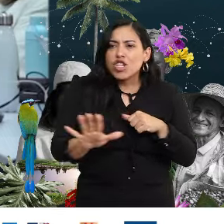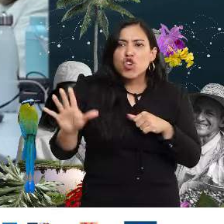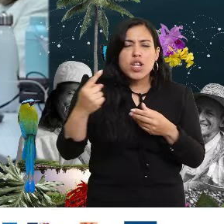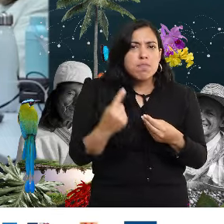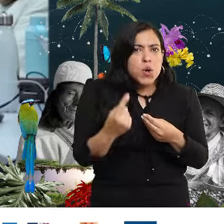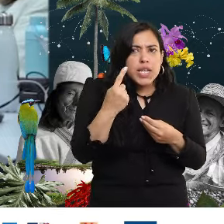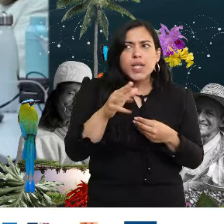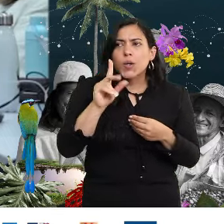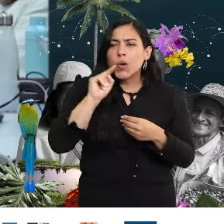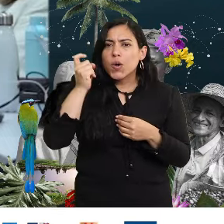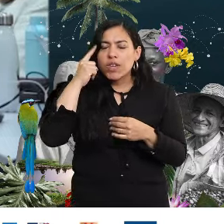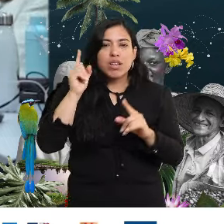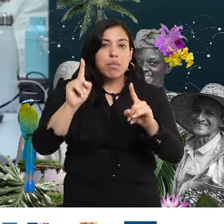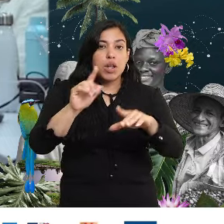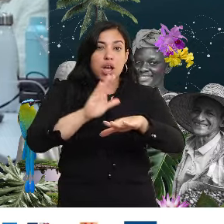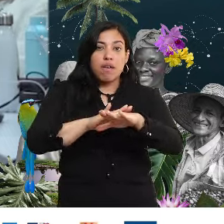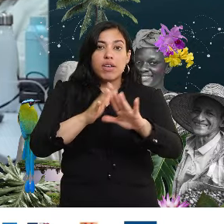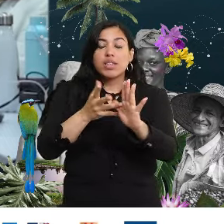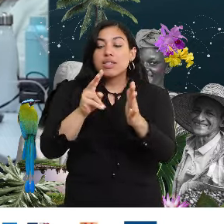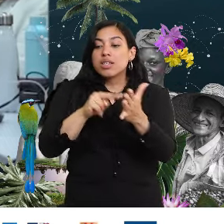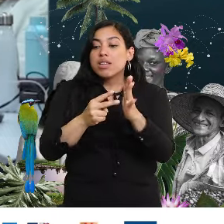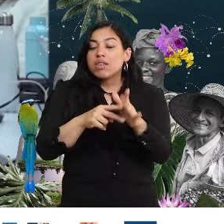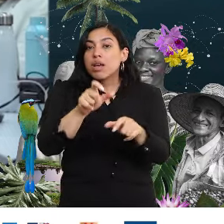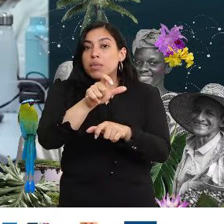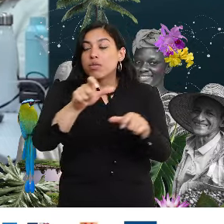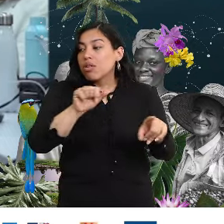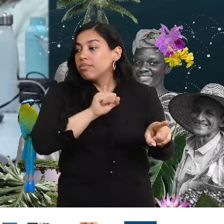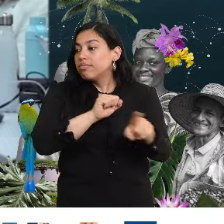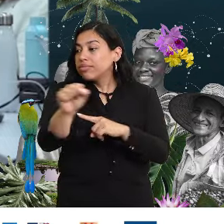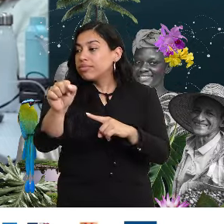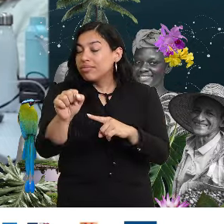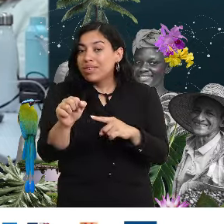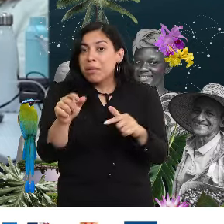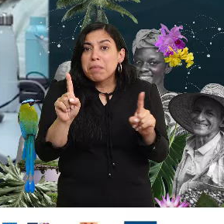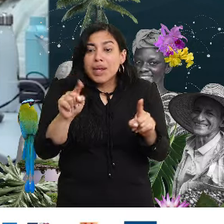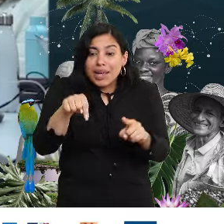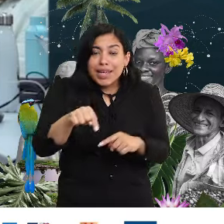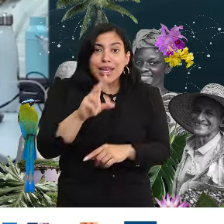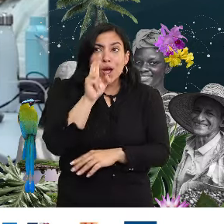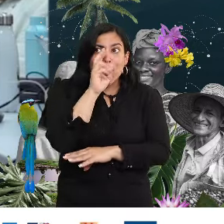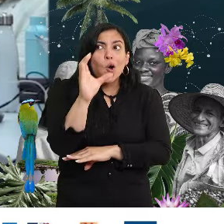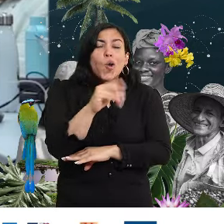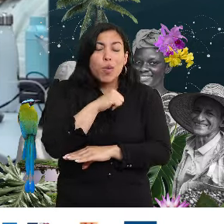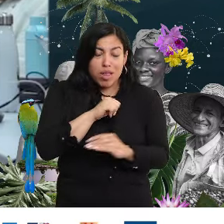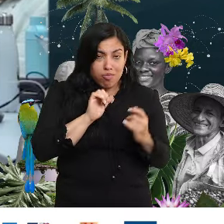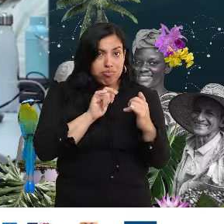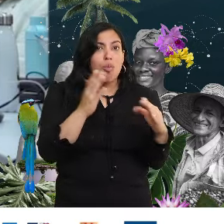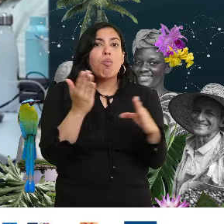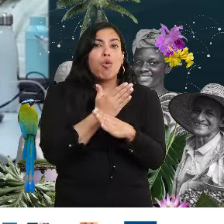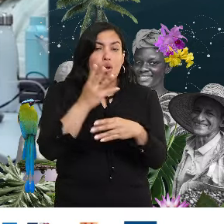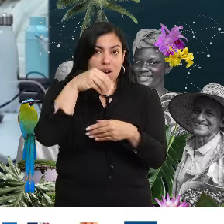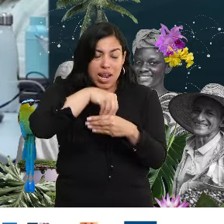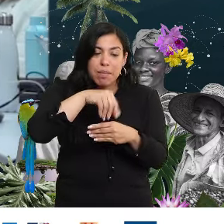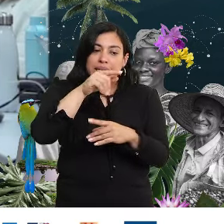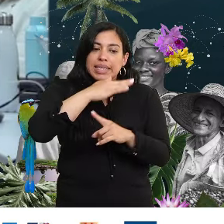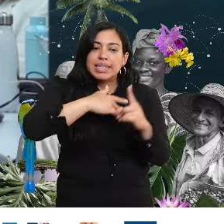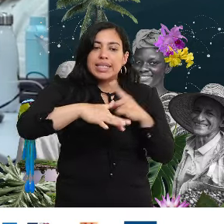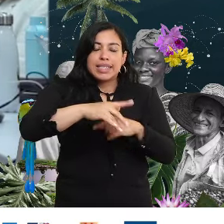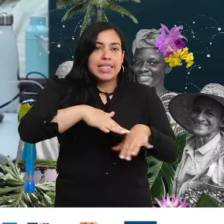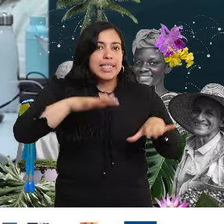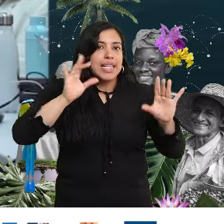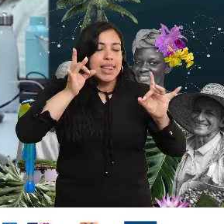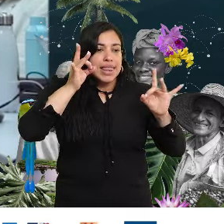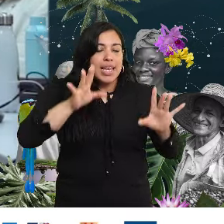diferentes gobiernos, pero nadie puede ignorar que está en un país en conflicto y que tiene que actuar en ese contexto, en